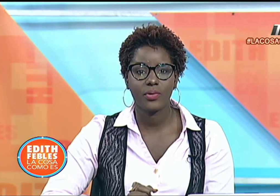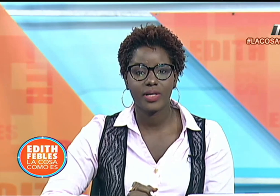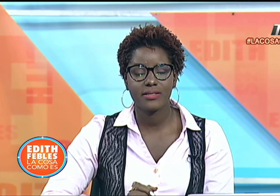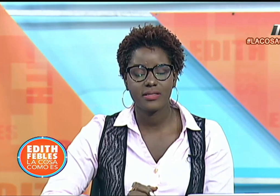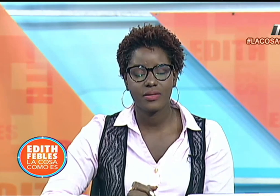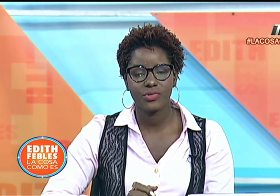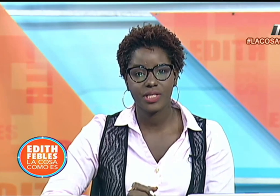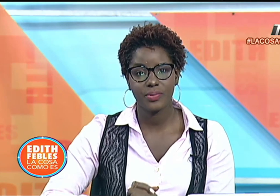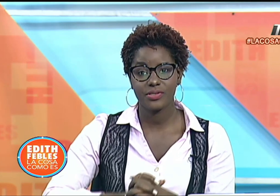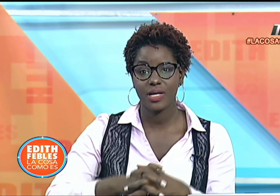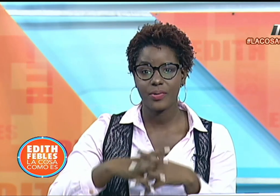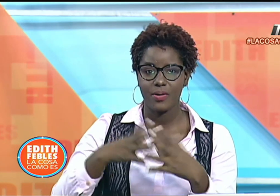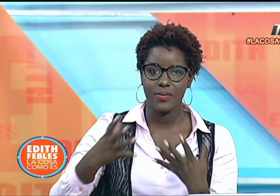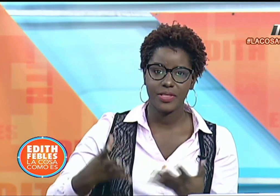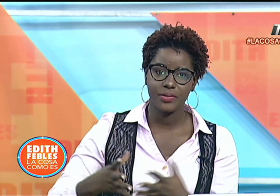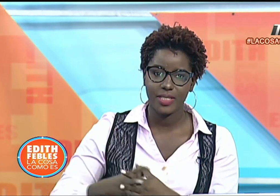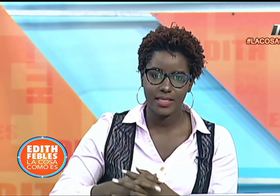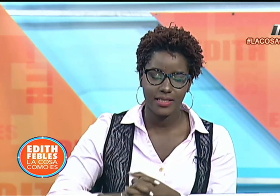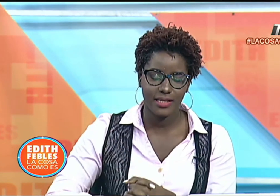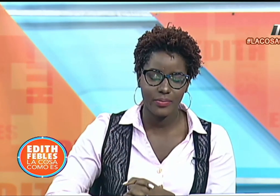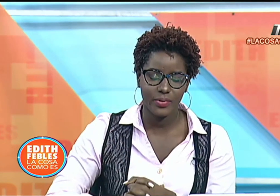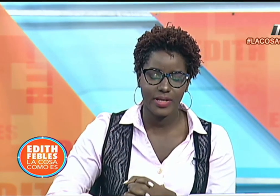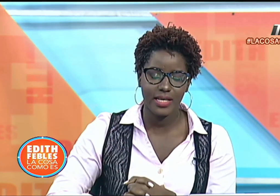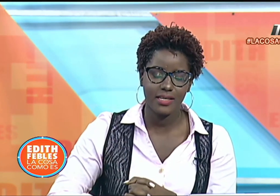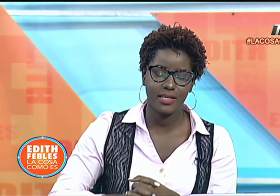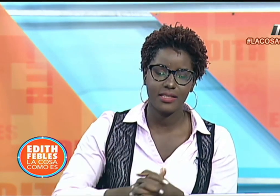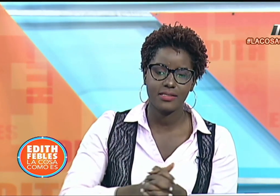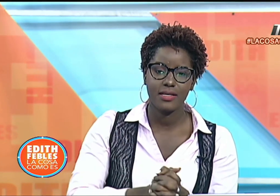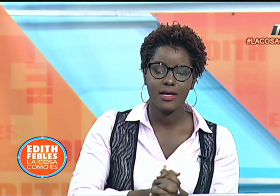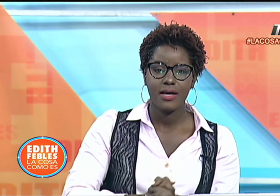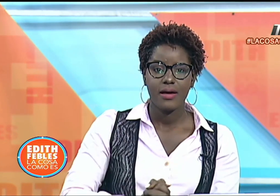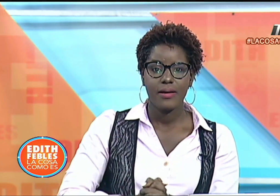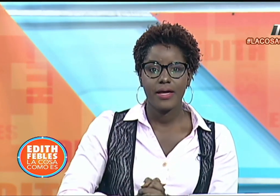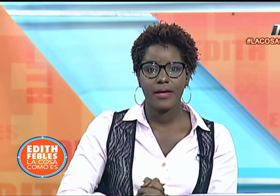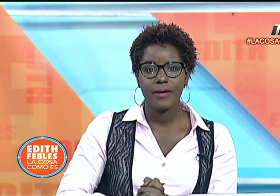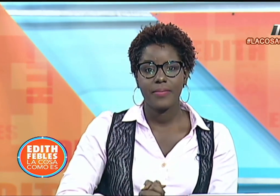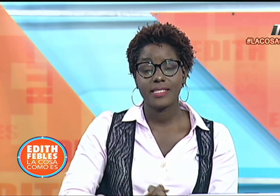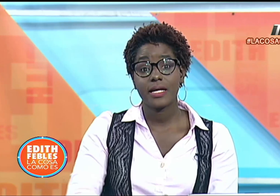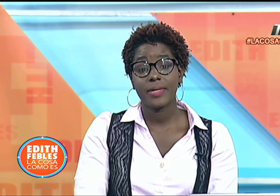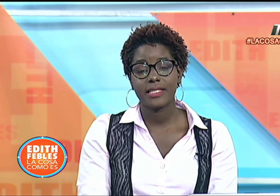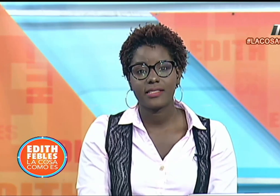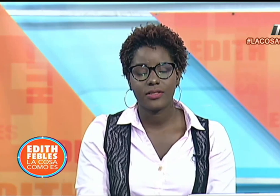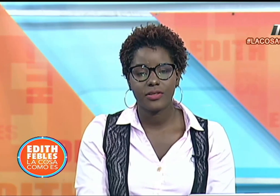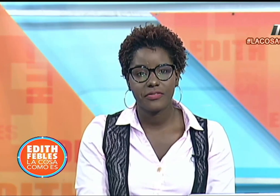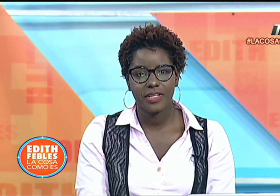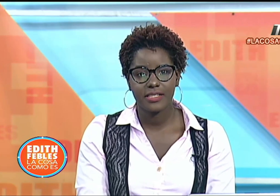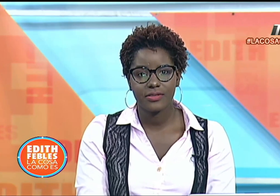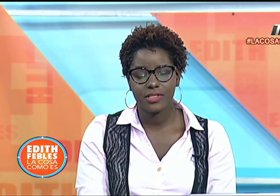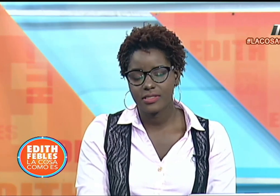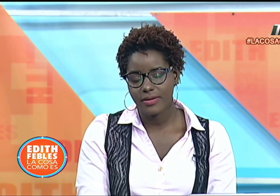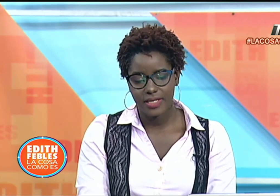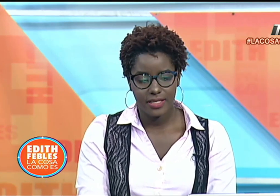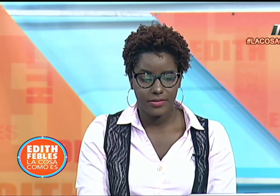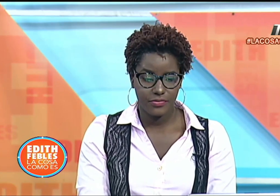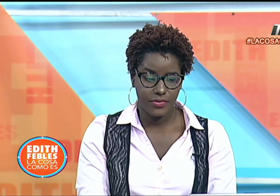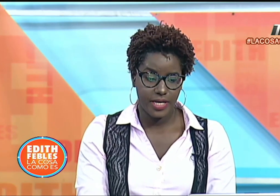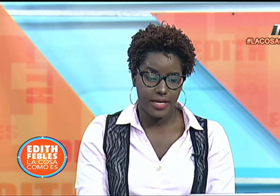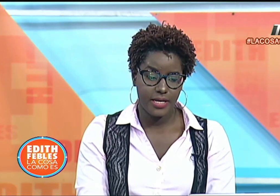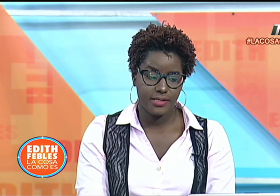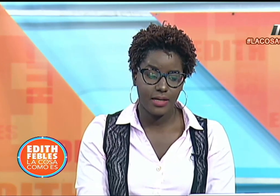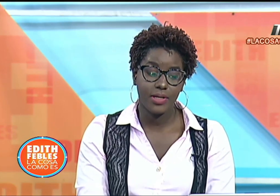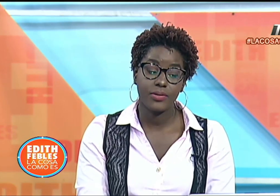Gabriel Boric, y muchas personas probablemente no entiendan el porqué, y es básicamente haciendo referencia. Ustedes saben quién